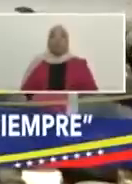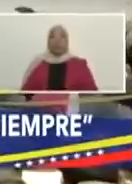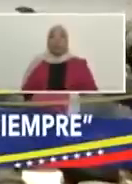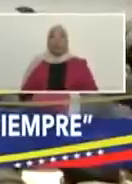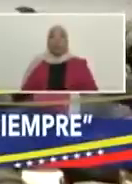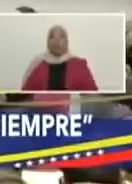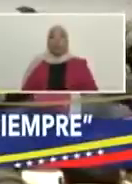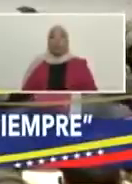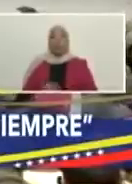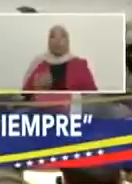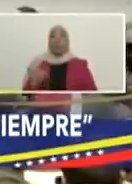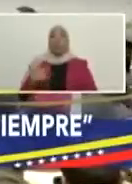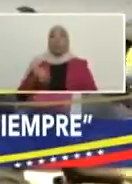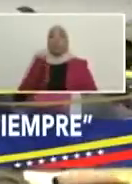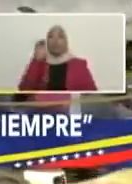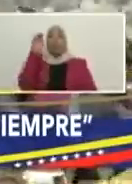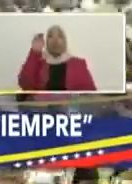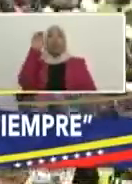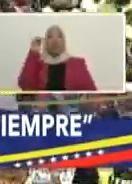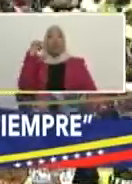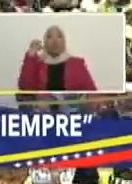los pasos hacia una nueva historia.